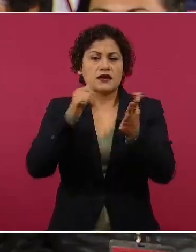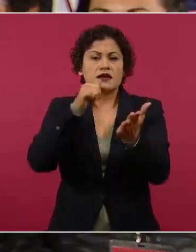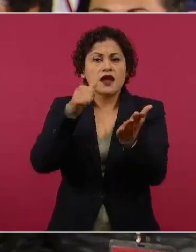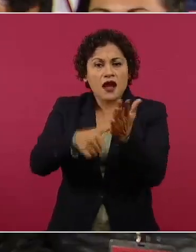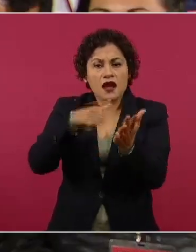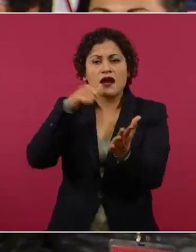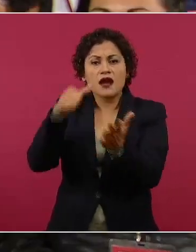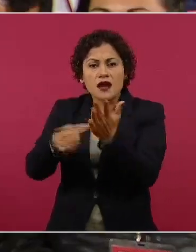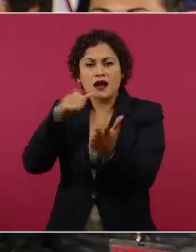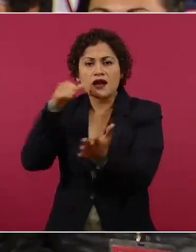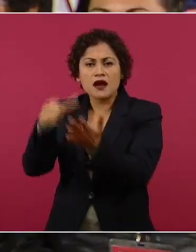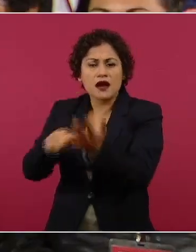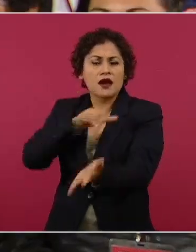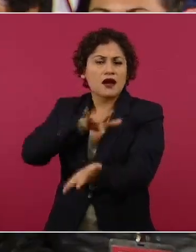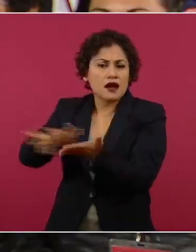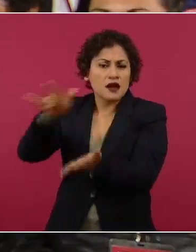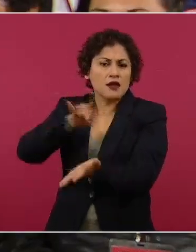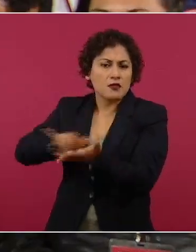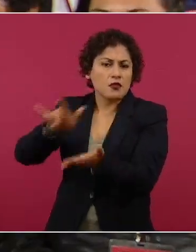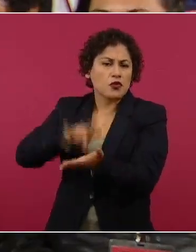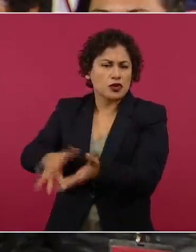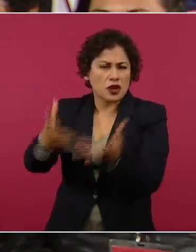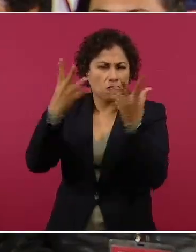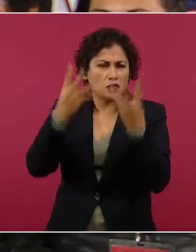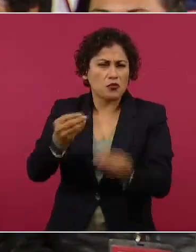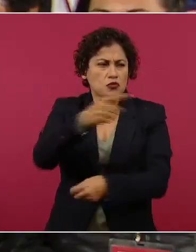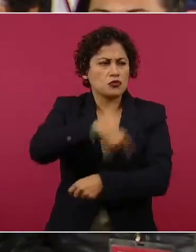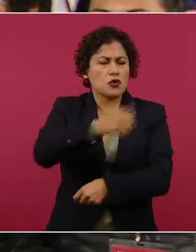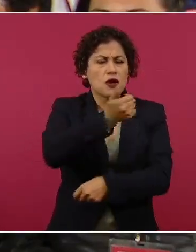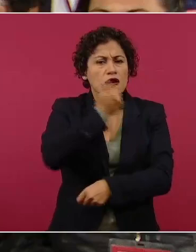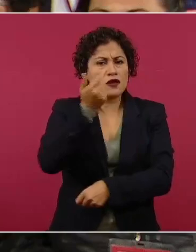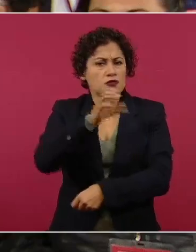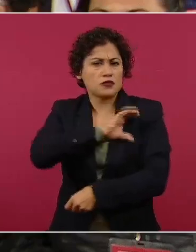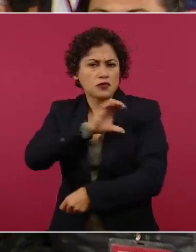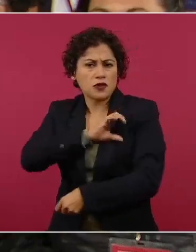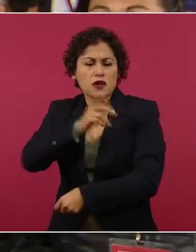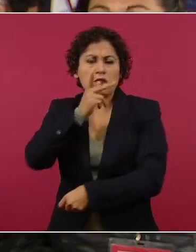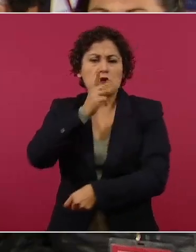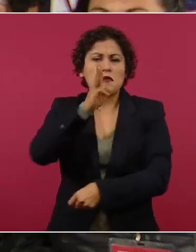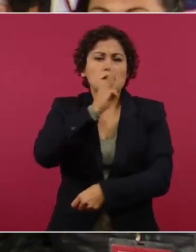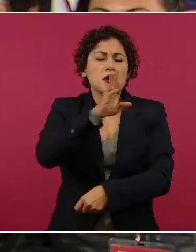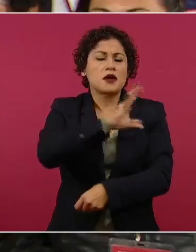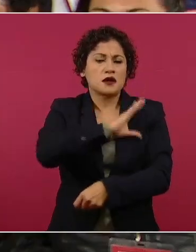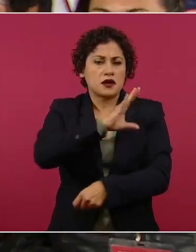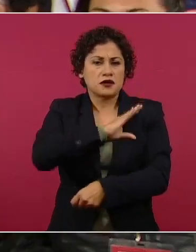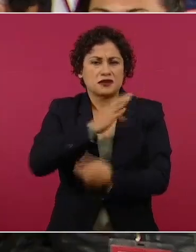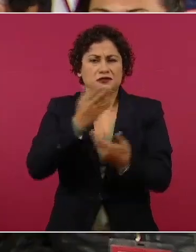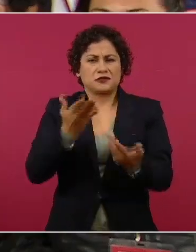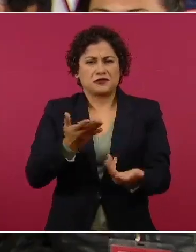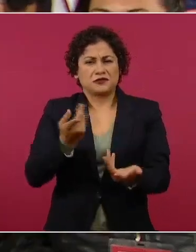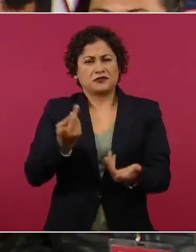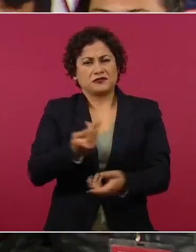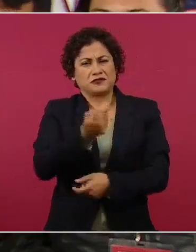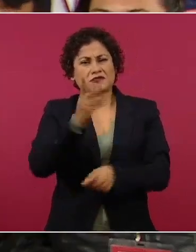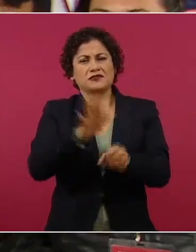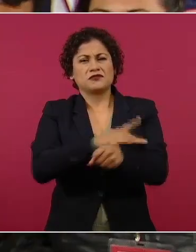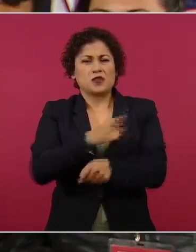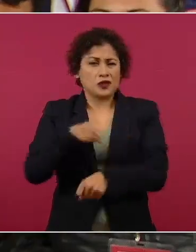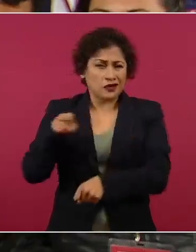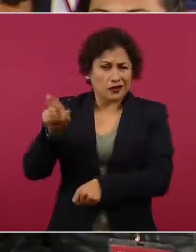de solidaridad y apoyo incondicional a alumnos y padres de familia. La pregunta es ¿por qué? ¿Es un chivo